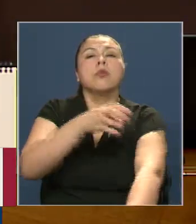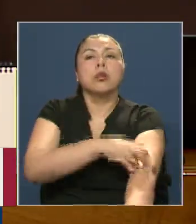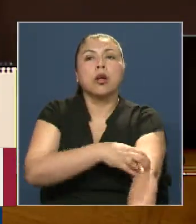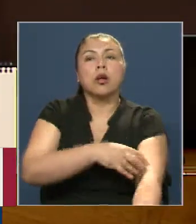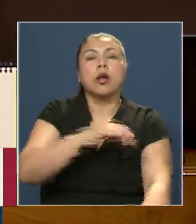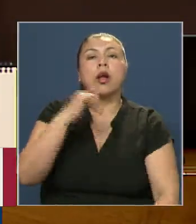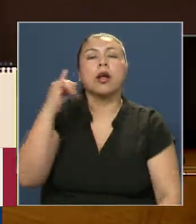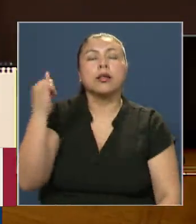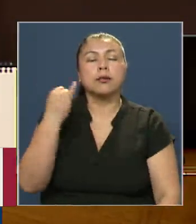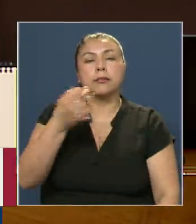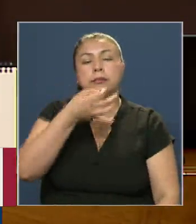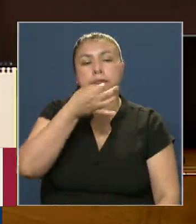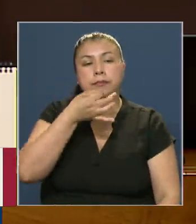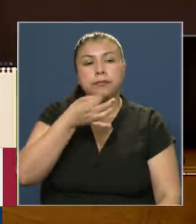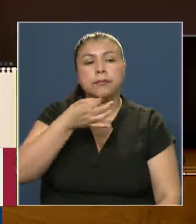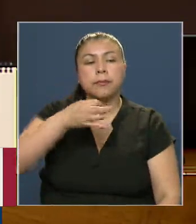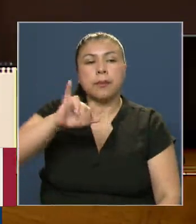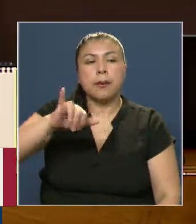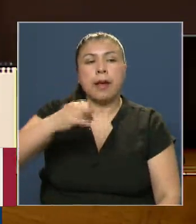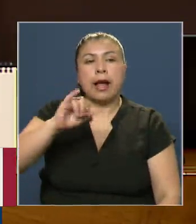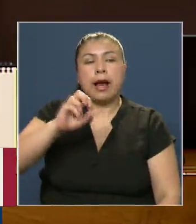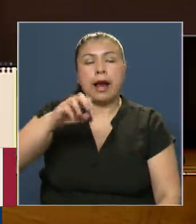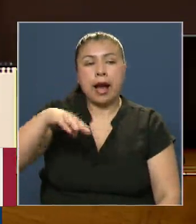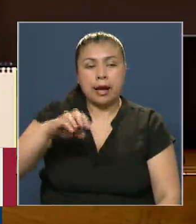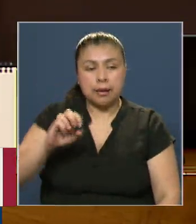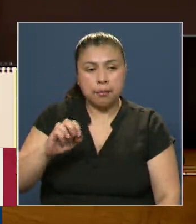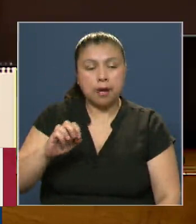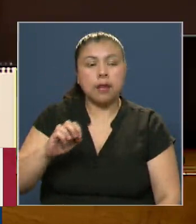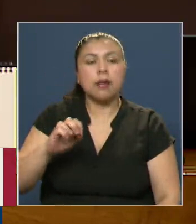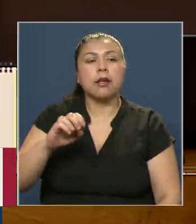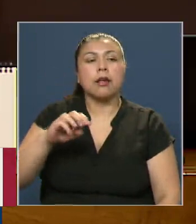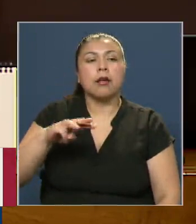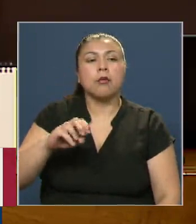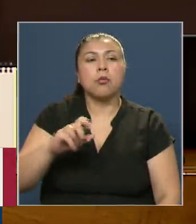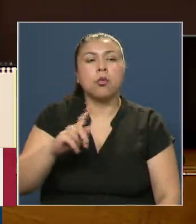Independiente, diputado Jaime Mulet, tiene la palabra.